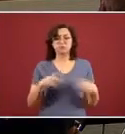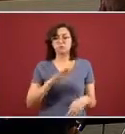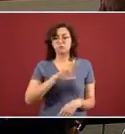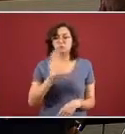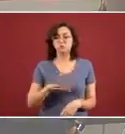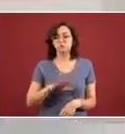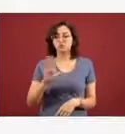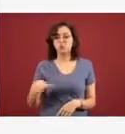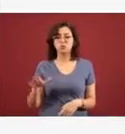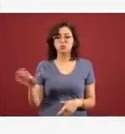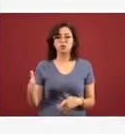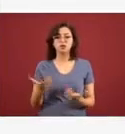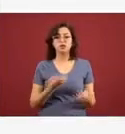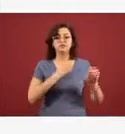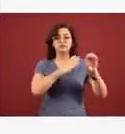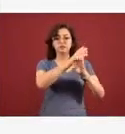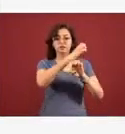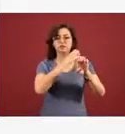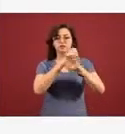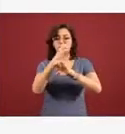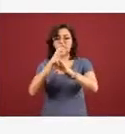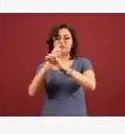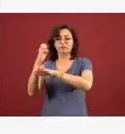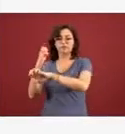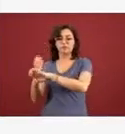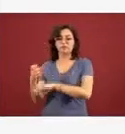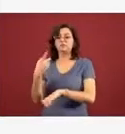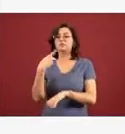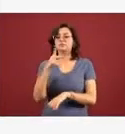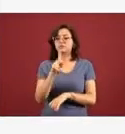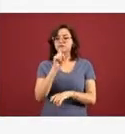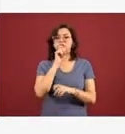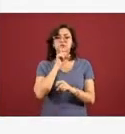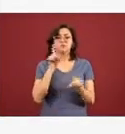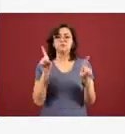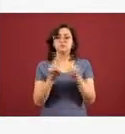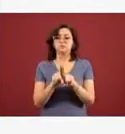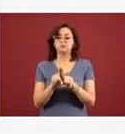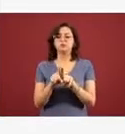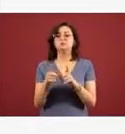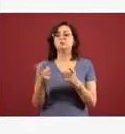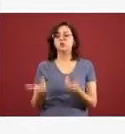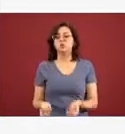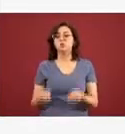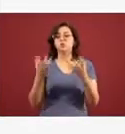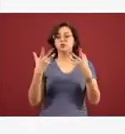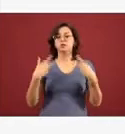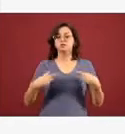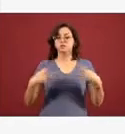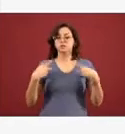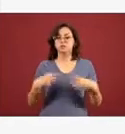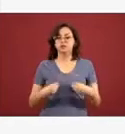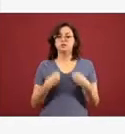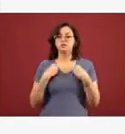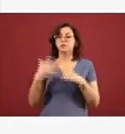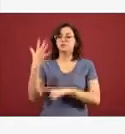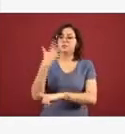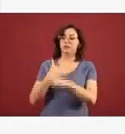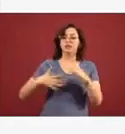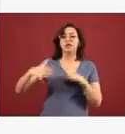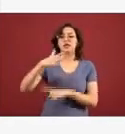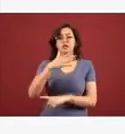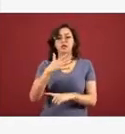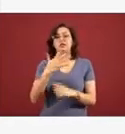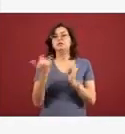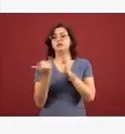por entidad federativa, pero así como lo veíamos con la tasa de incidencia, en la siguiente diapositiva también vemos la tasa